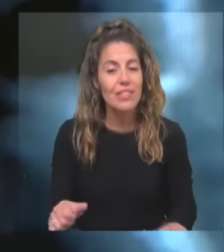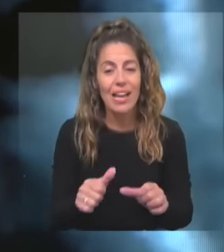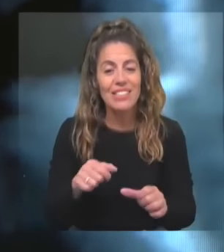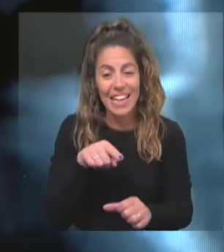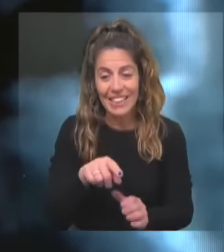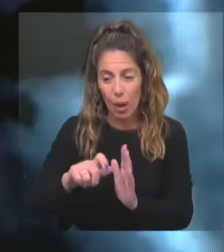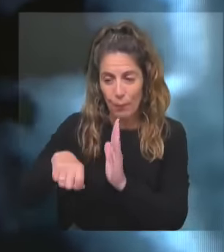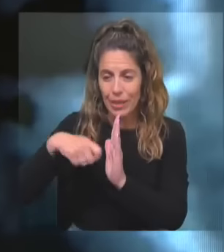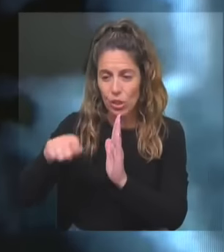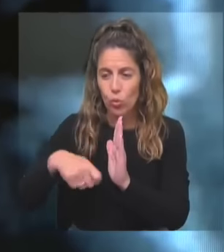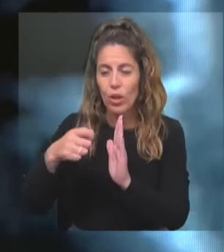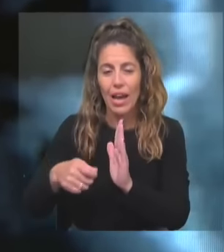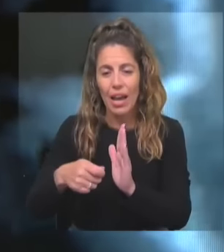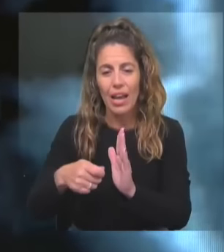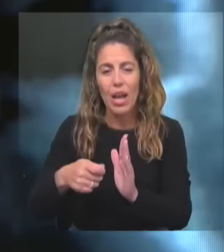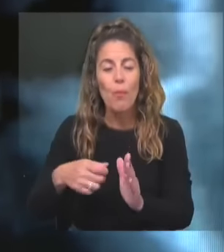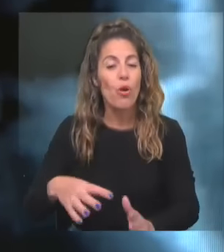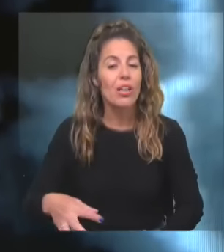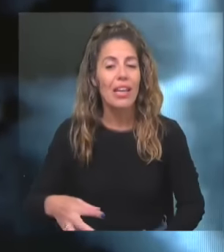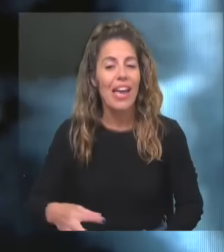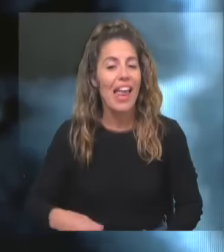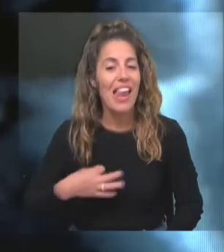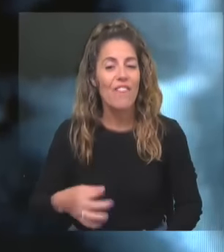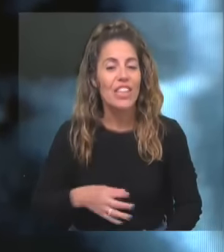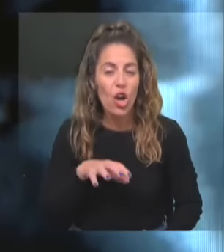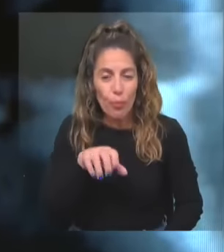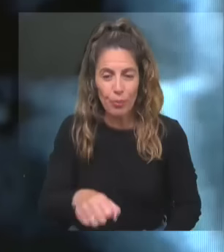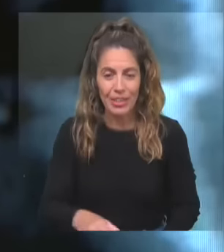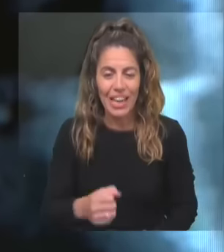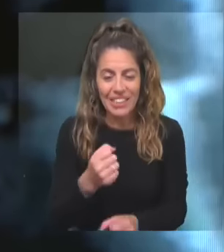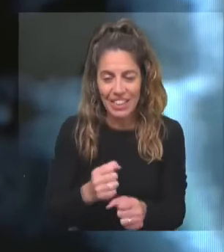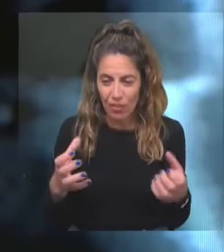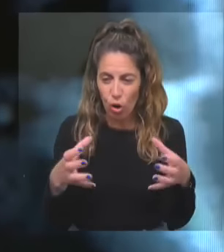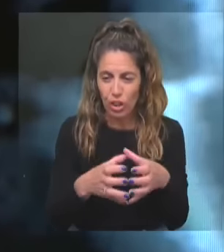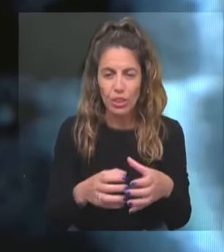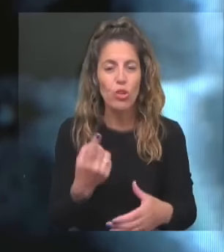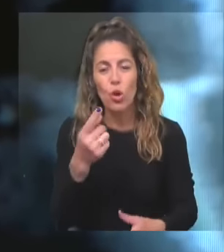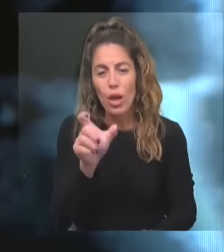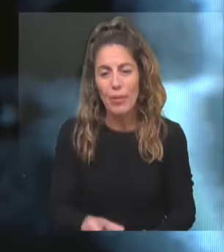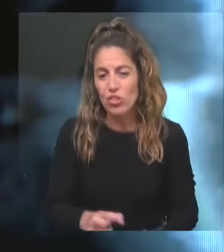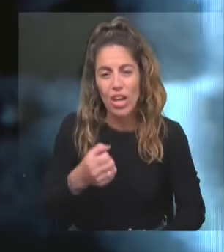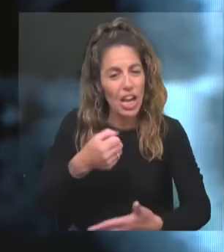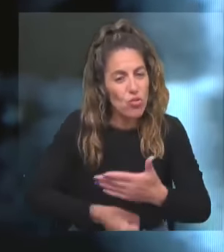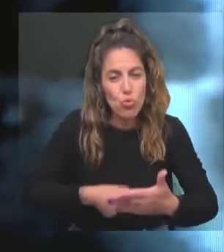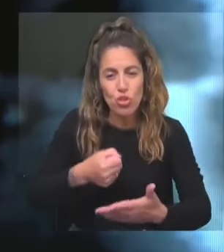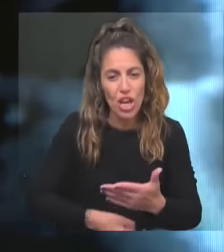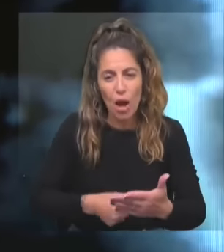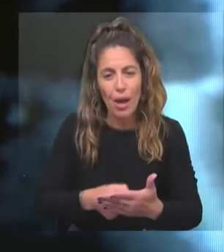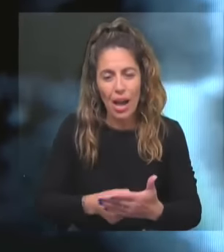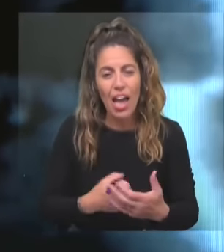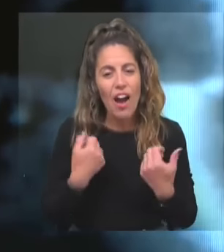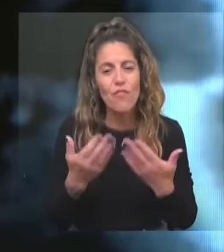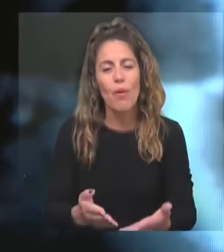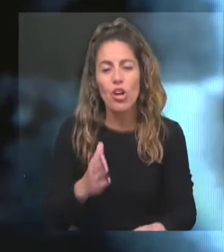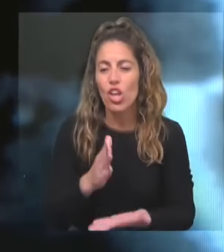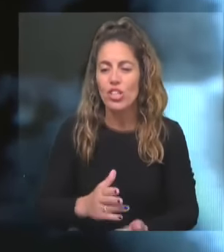película, porque es la vida comprometida y el trabajo colectivo de un luchador por los derechos humanos, de un luchador por la verdad, por